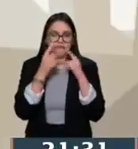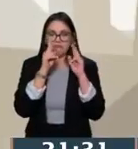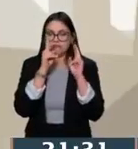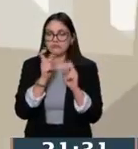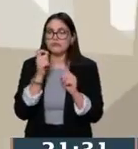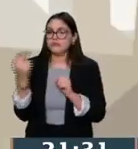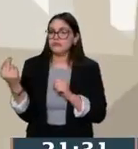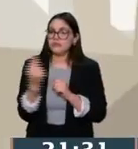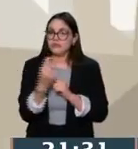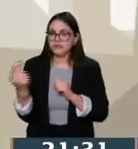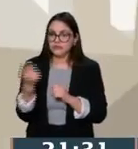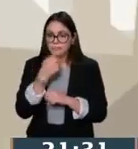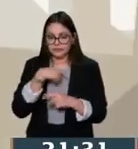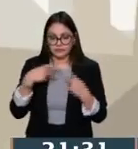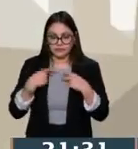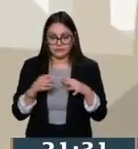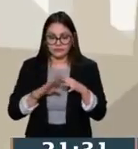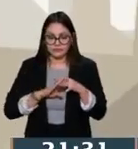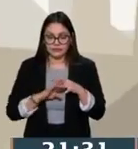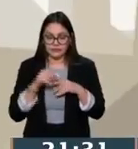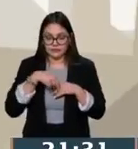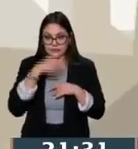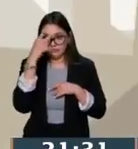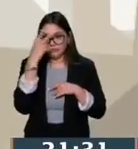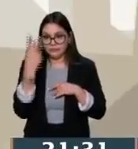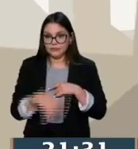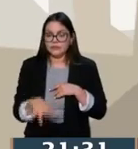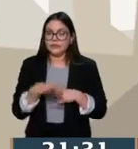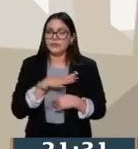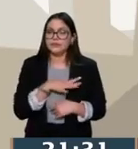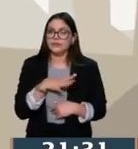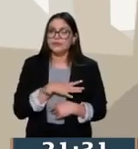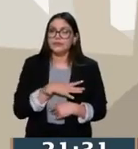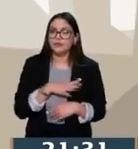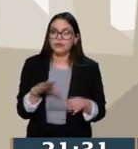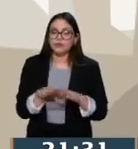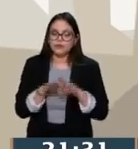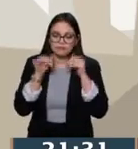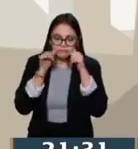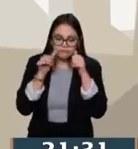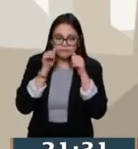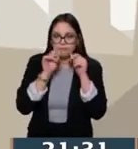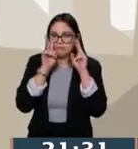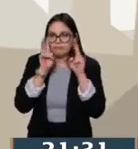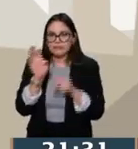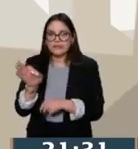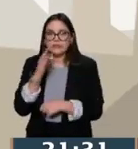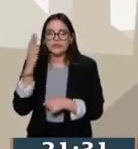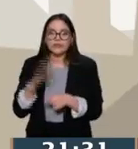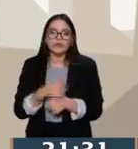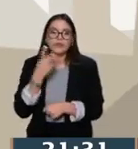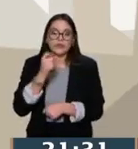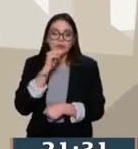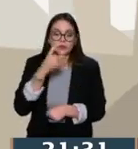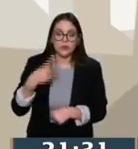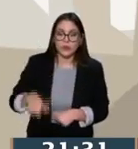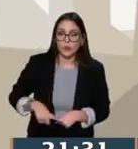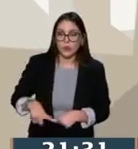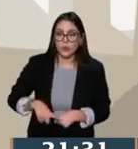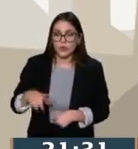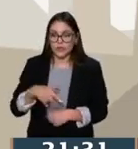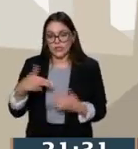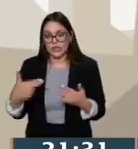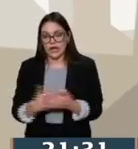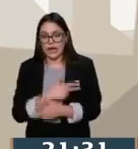que la migración en nuestro país tiene digamos, seguimiento federal. Por tanto, el gobierno nacional,